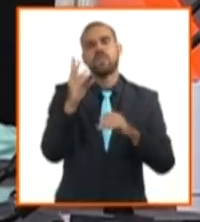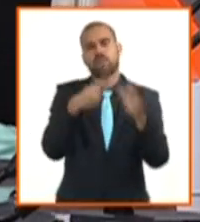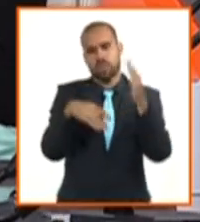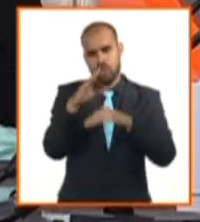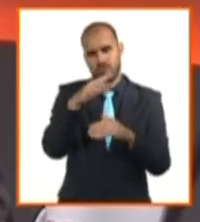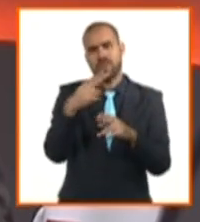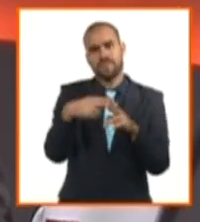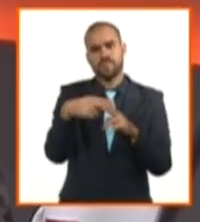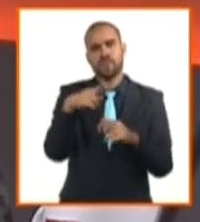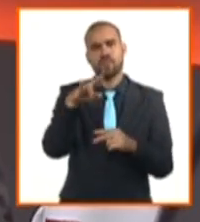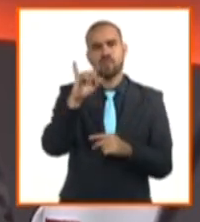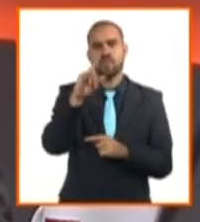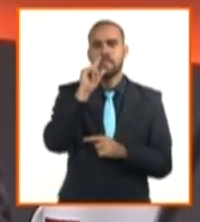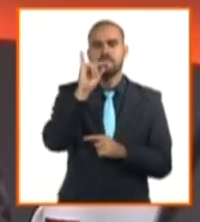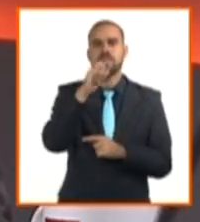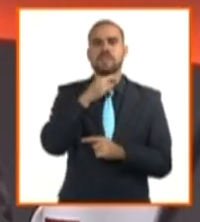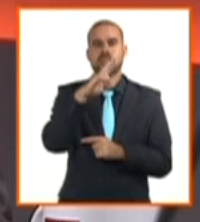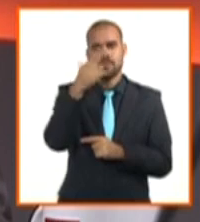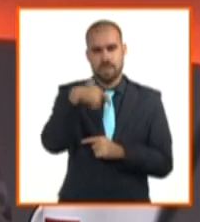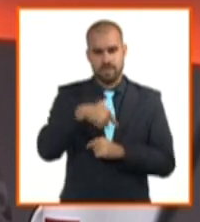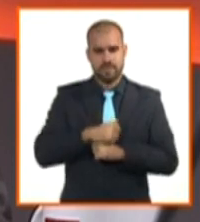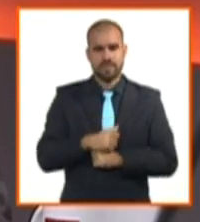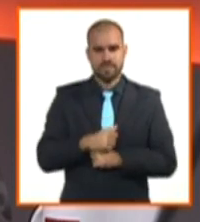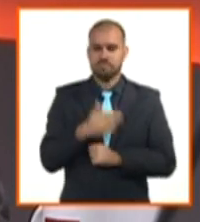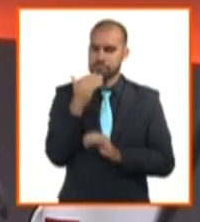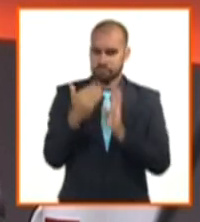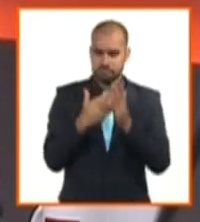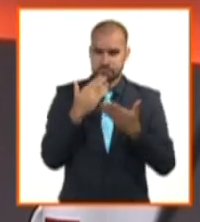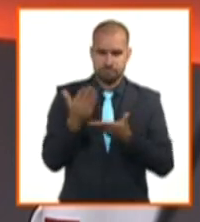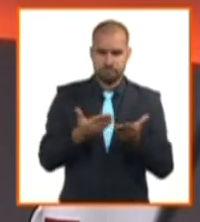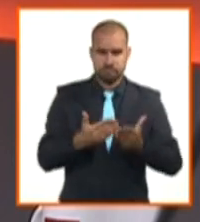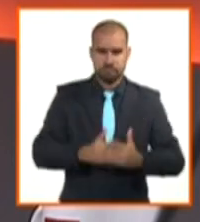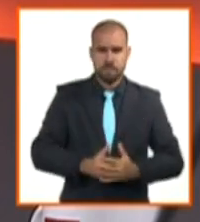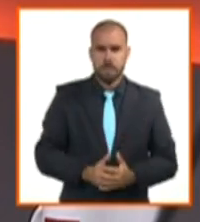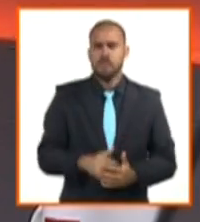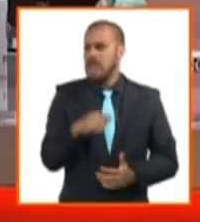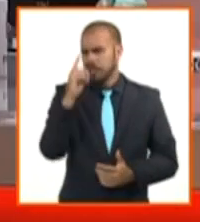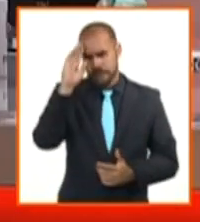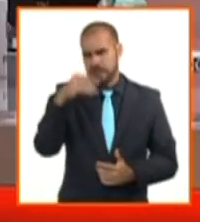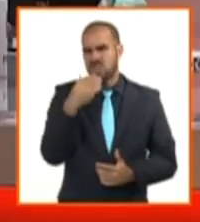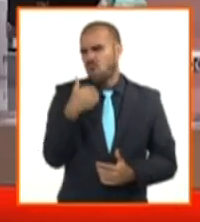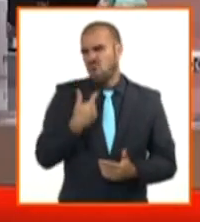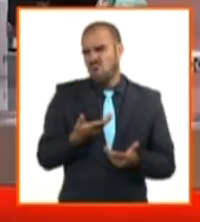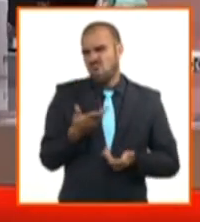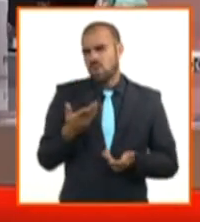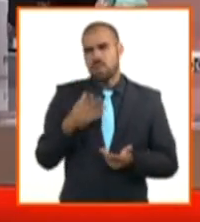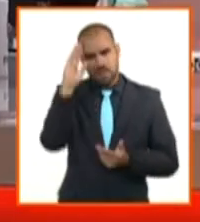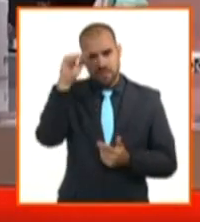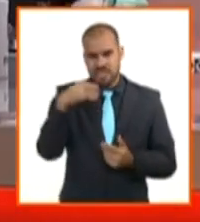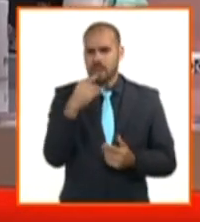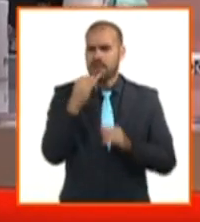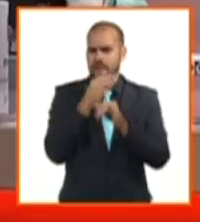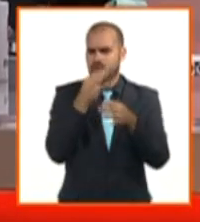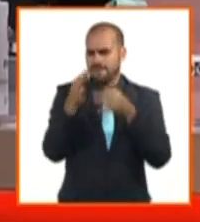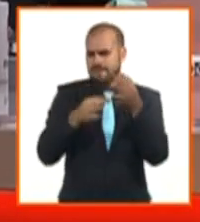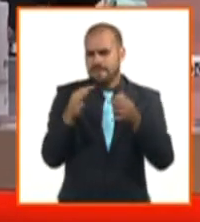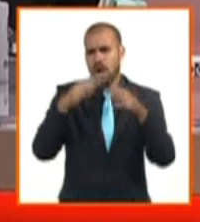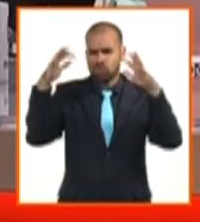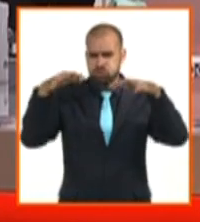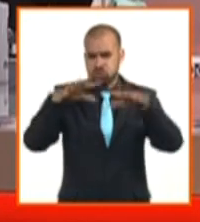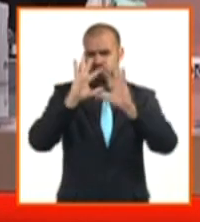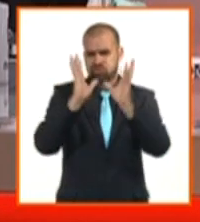rubiera buenas tardes doctor cómo catalogar esta situación que hemos que hemos enfrentado cuáles son las causas que ha provocado